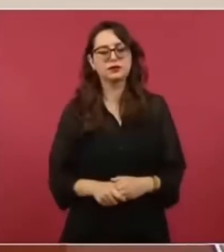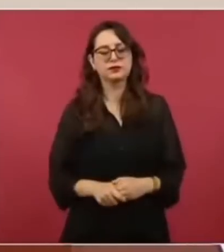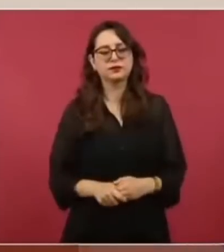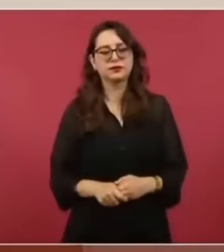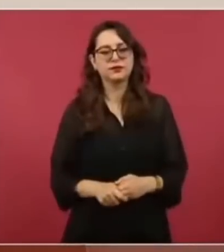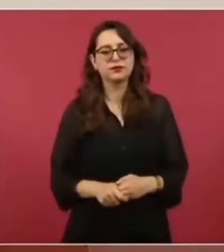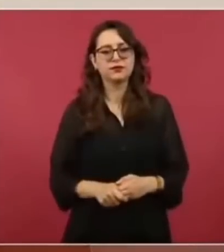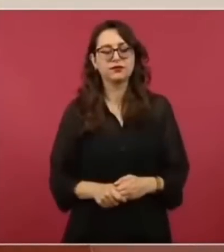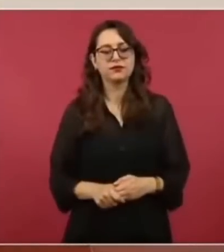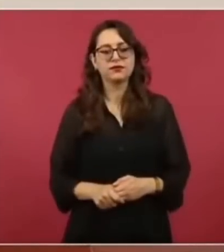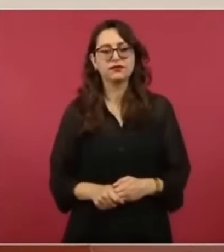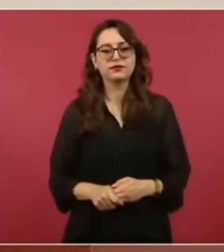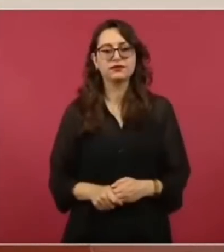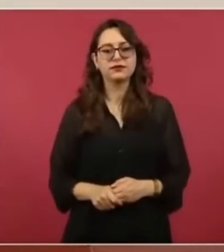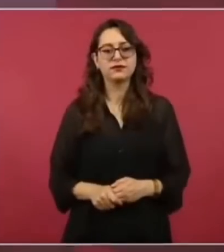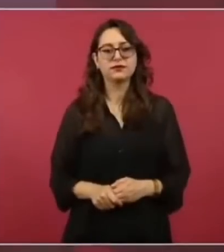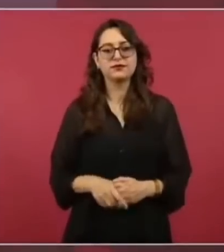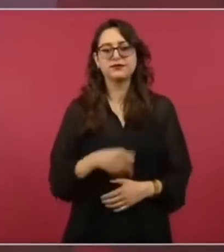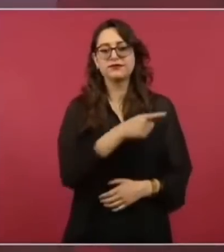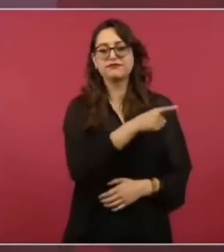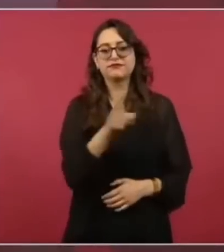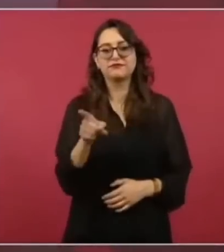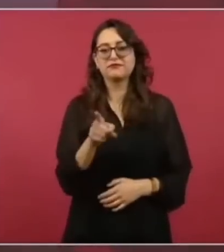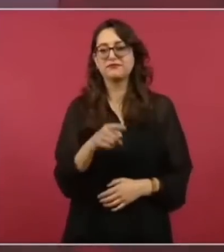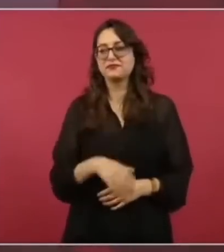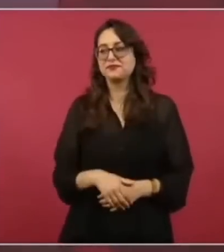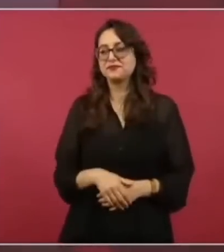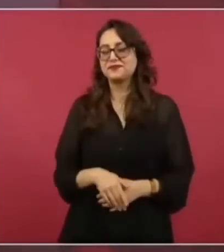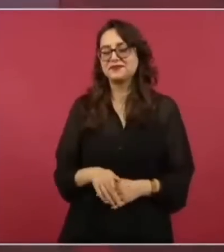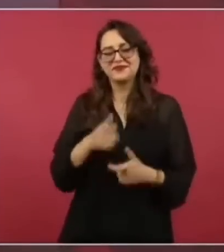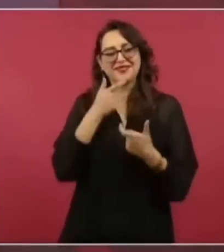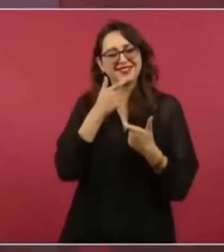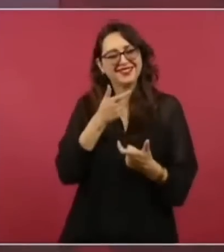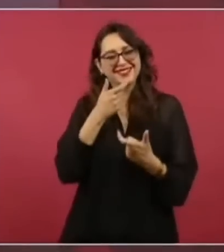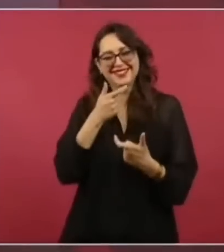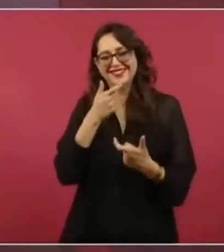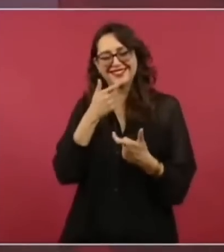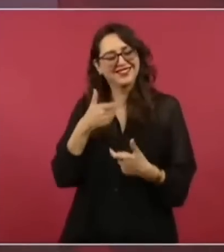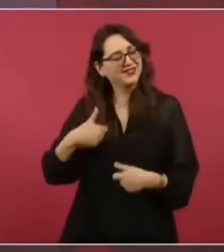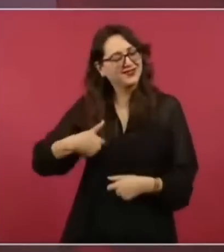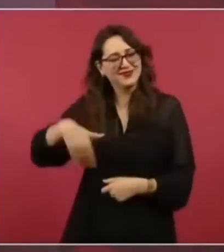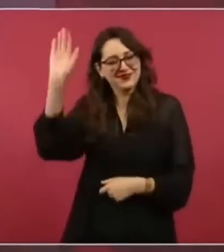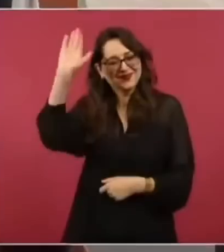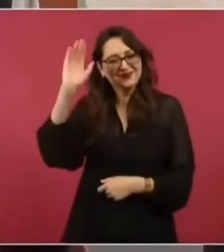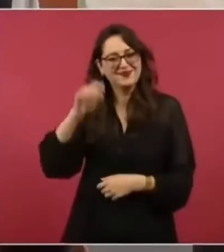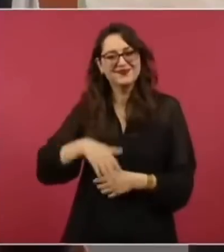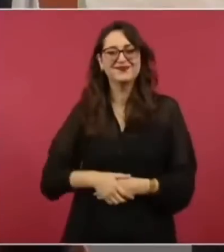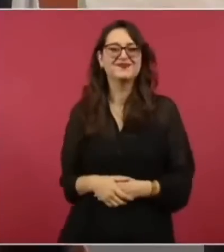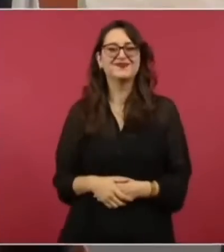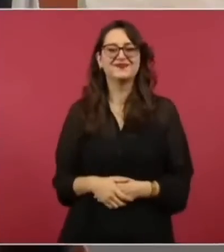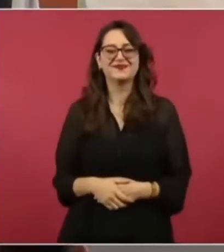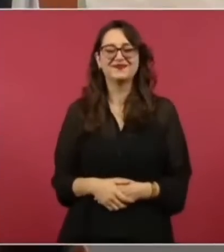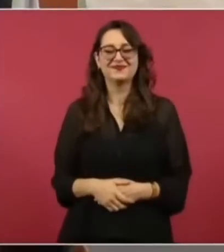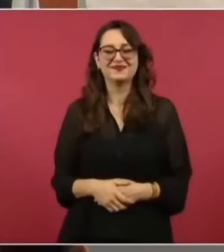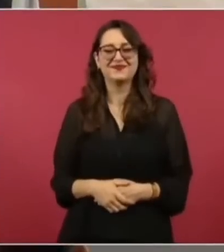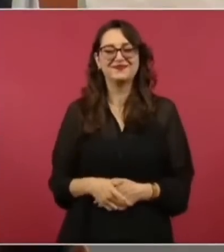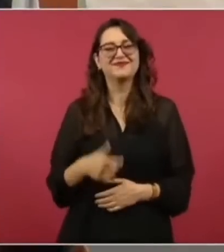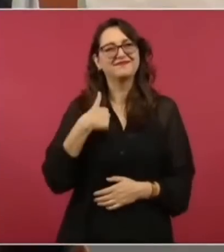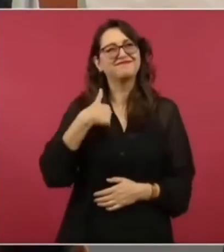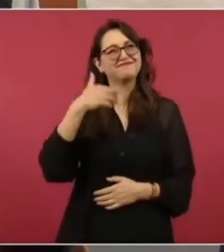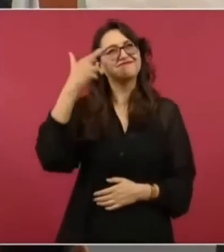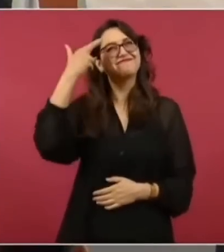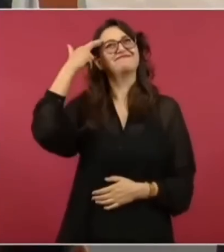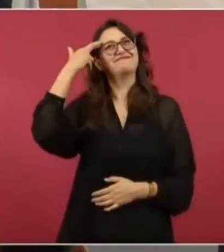Poquito. Y se empiezan a reír. Y ya, me dejaron pasar. Pero tengo